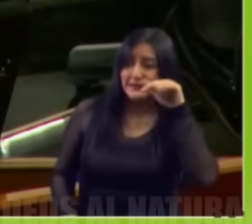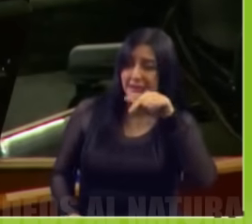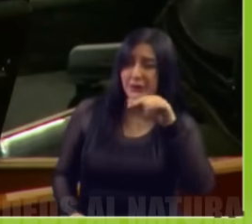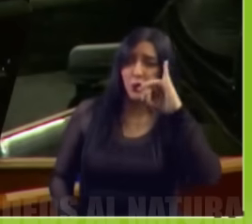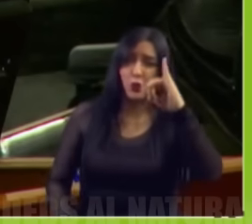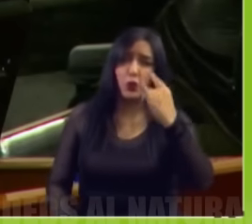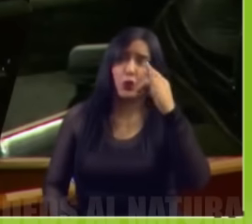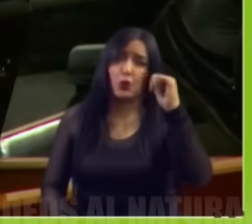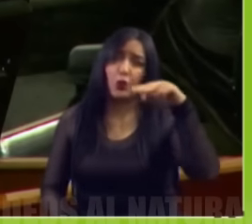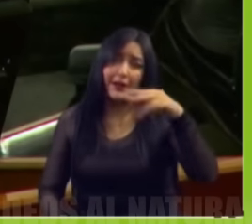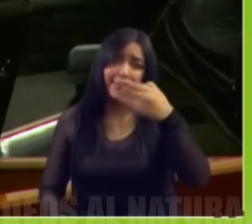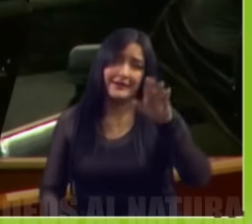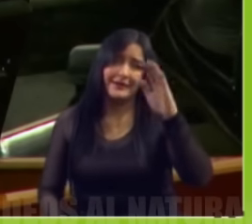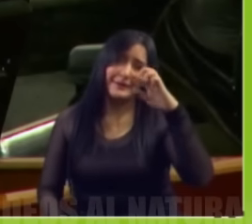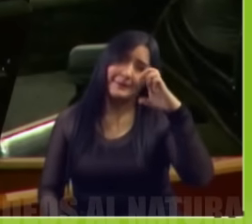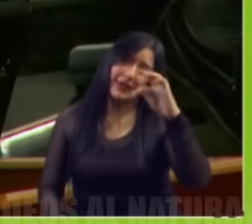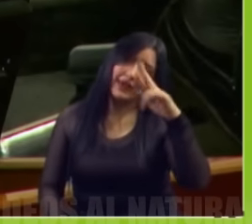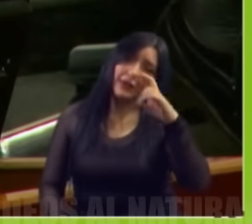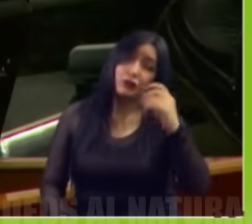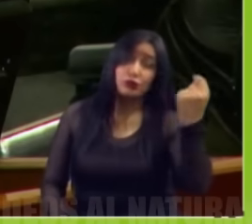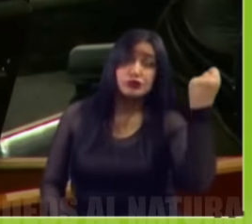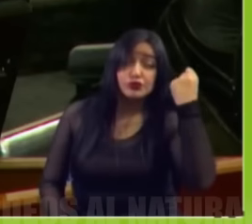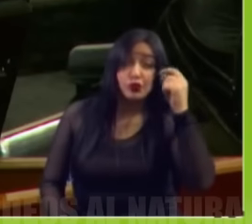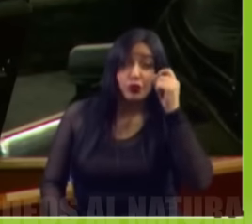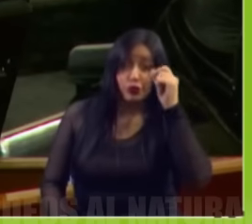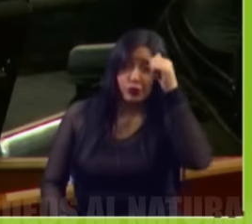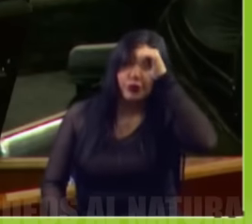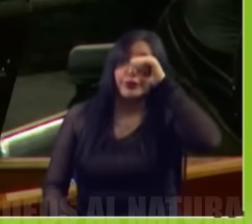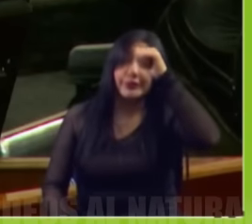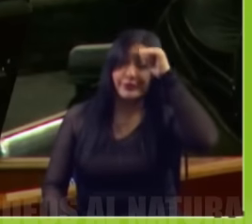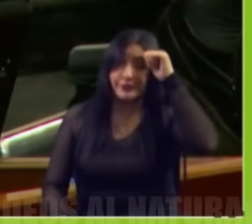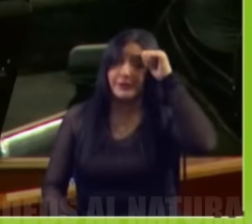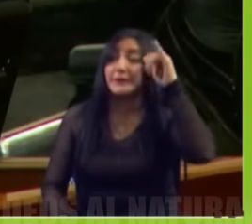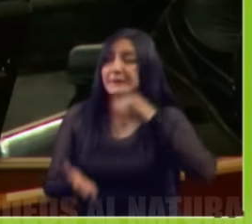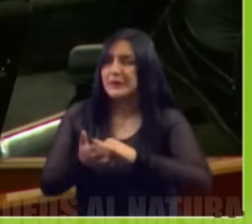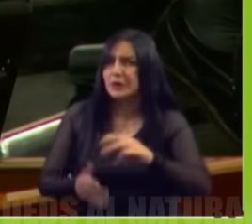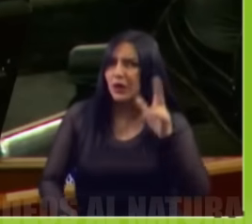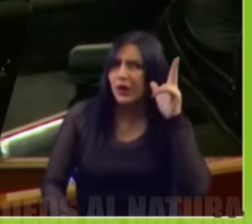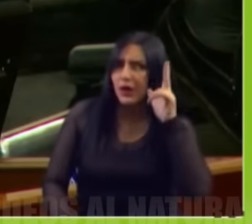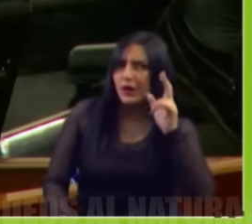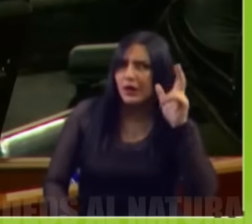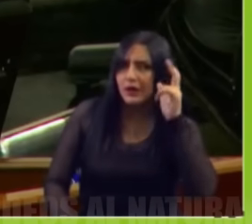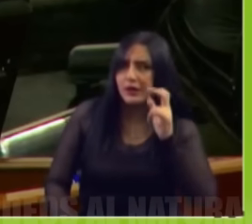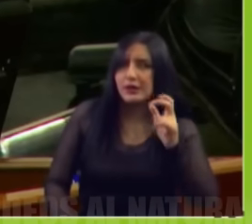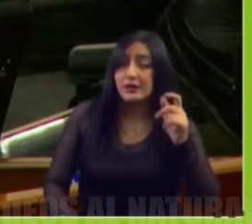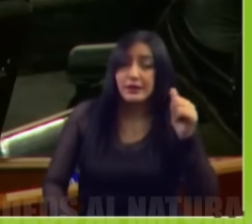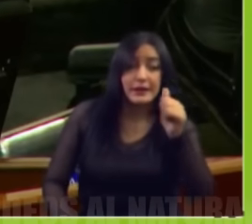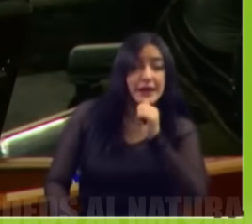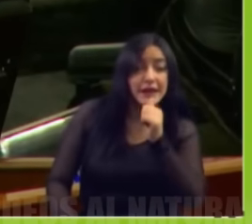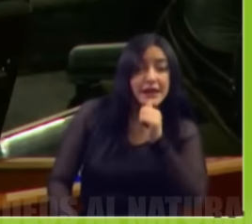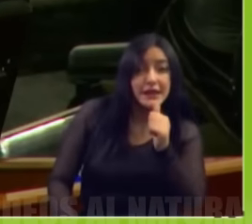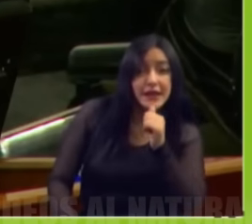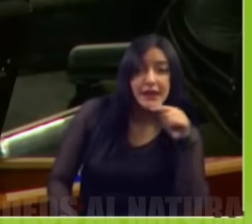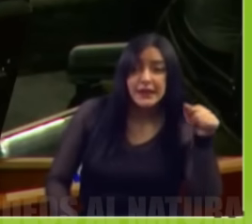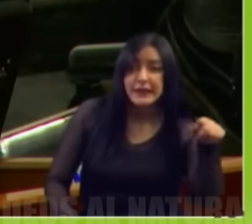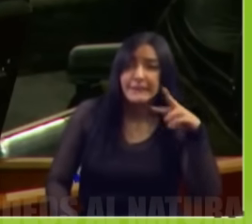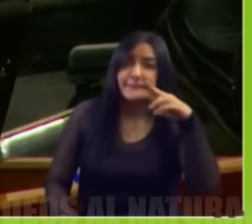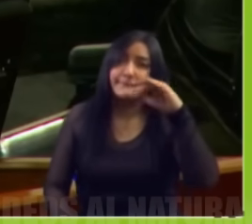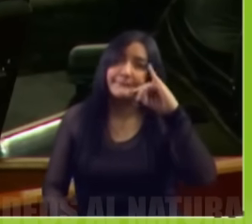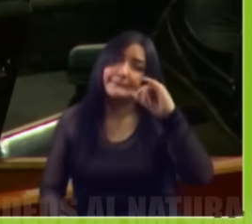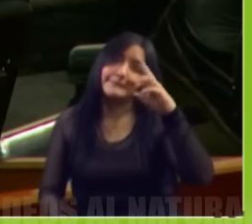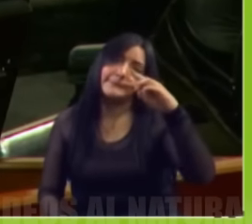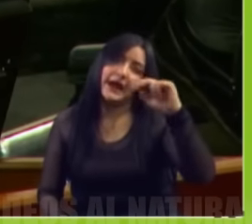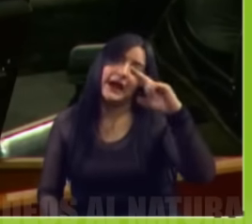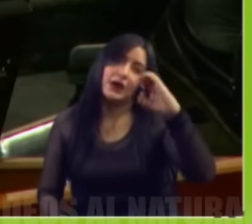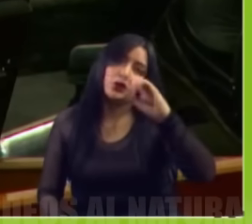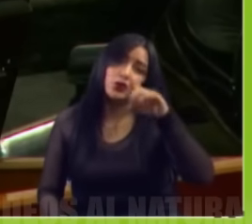Petro, sorpresivamente el pasado domingo, es ese audio del narco y criminal Marcos Figueroa invitando